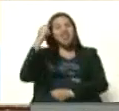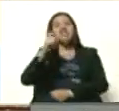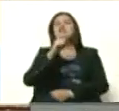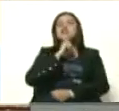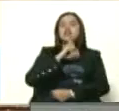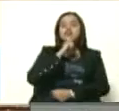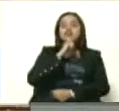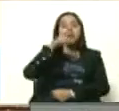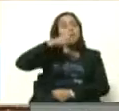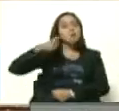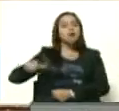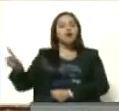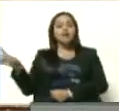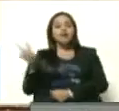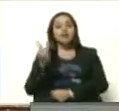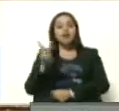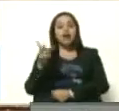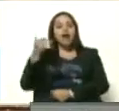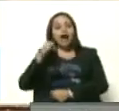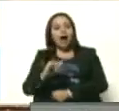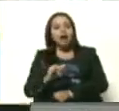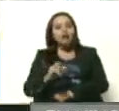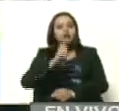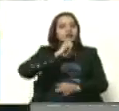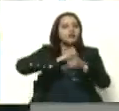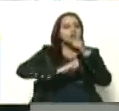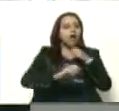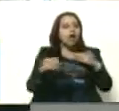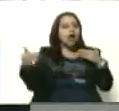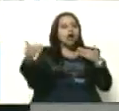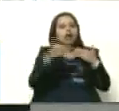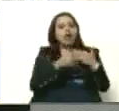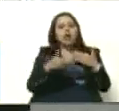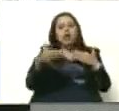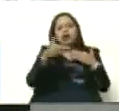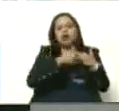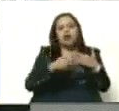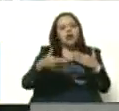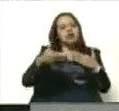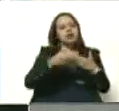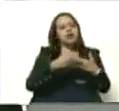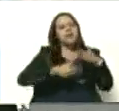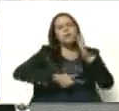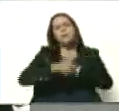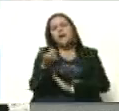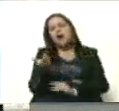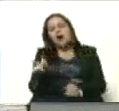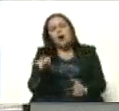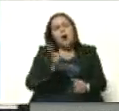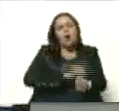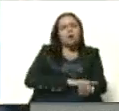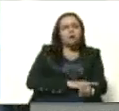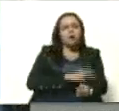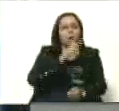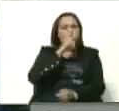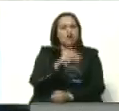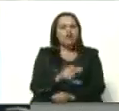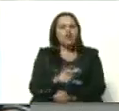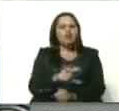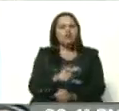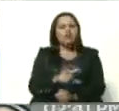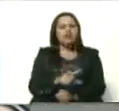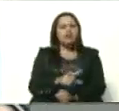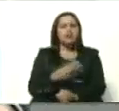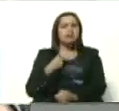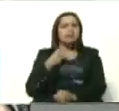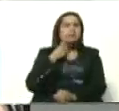de Venezuela fue sometido a las más terribles presiones con el objeto